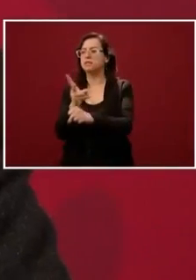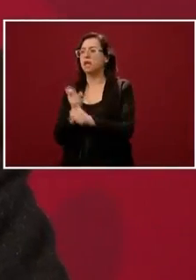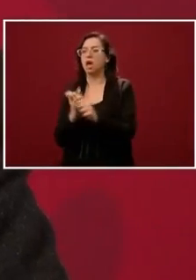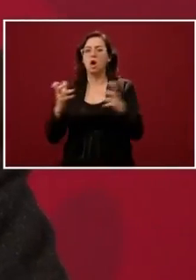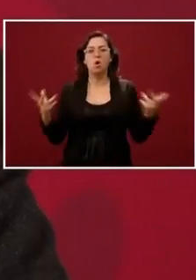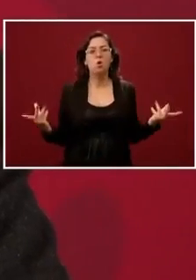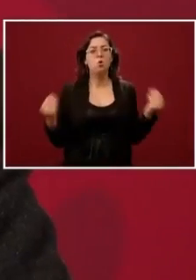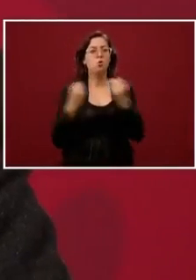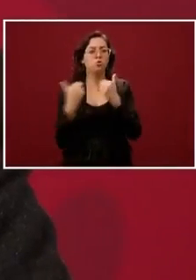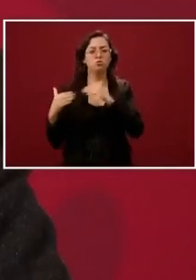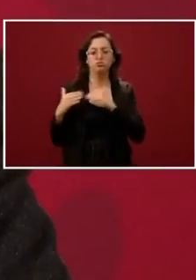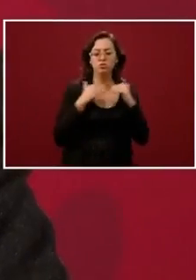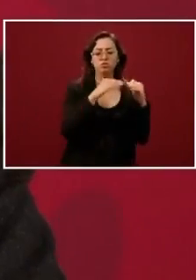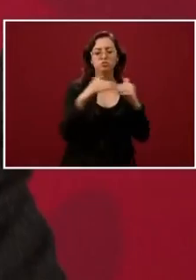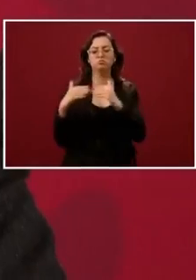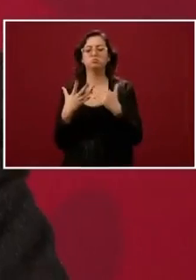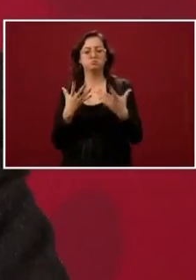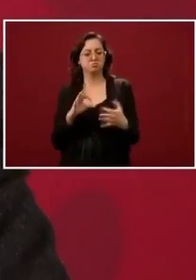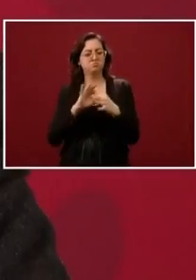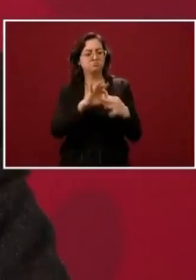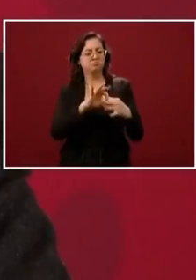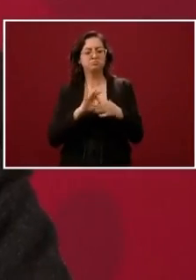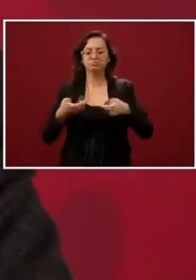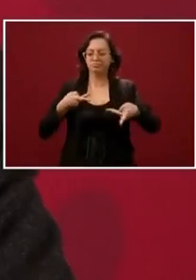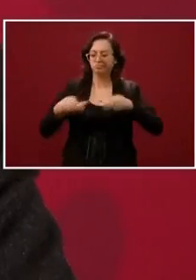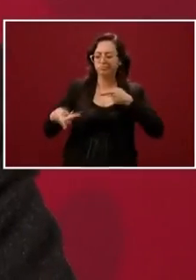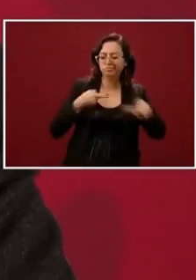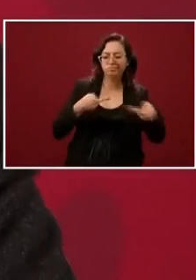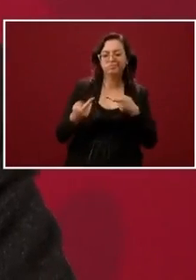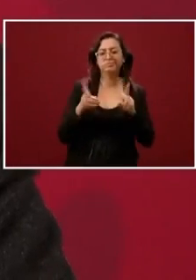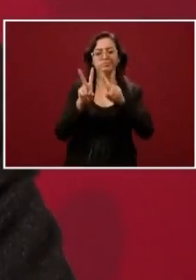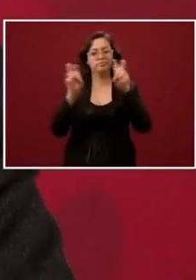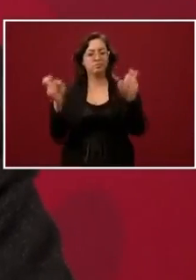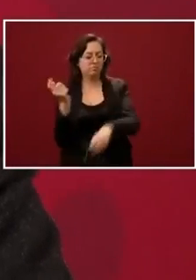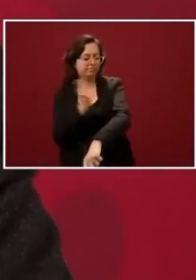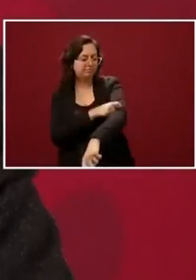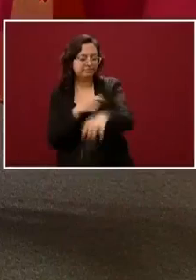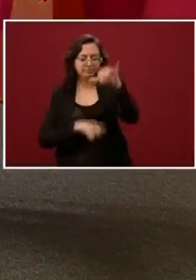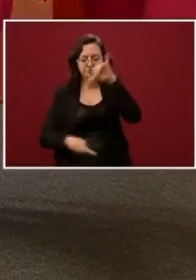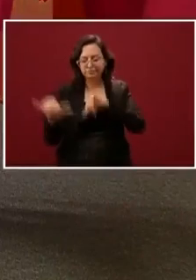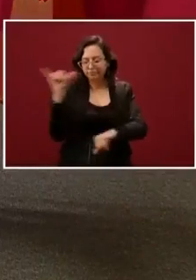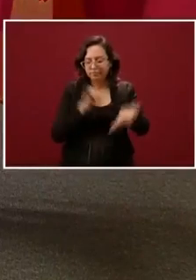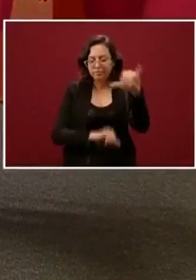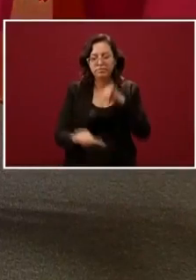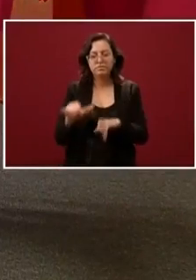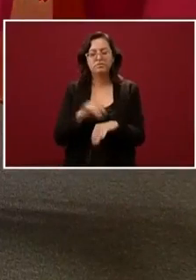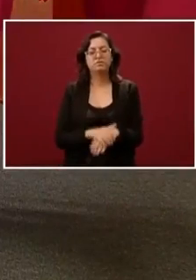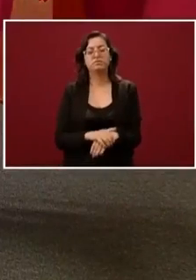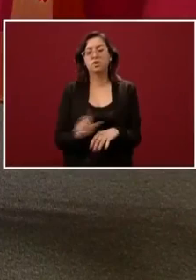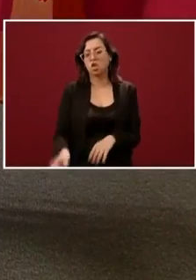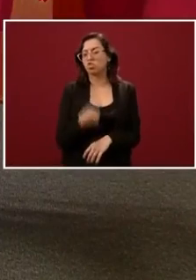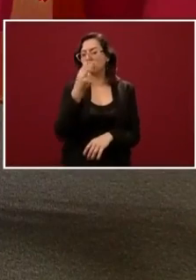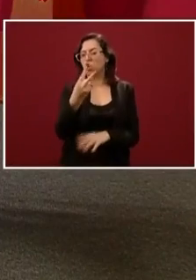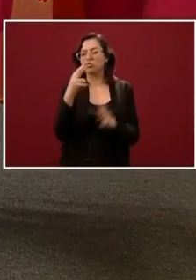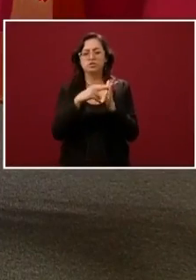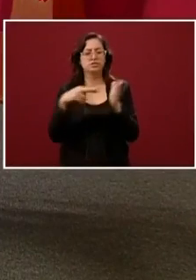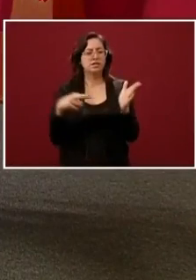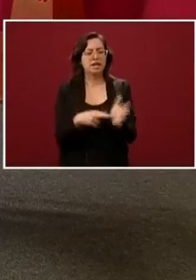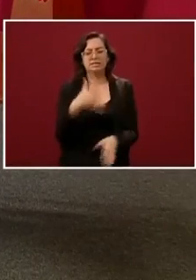armónica con el gobierno en la preparación. Y se tomaron desde el principio dos reglas